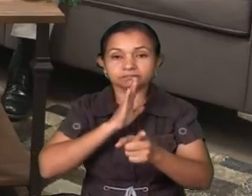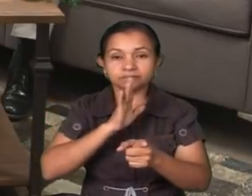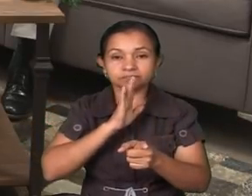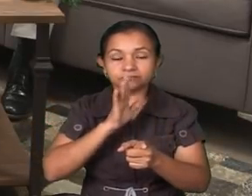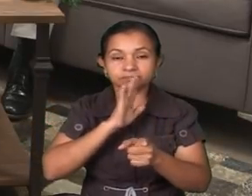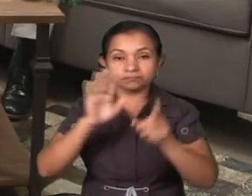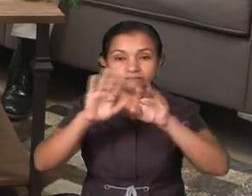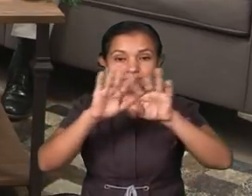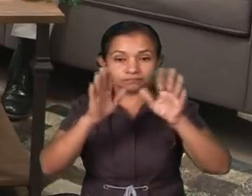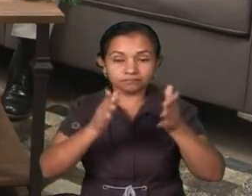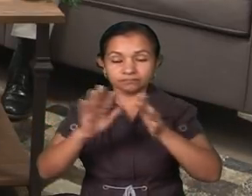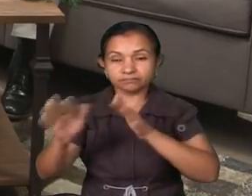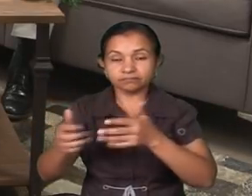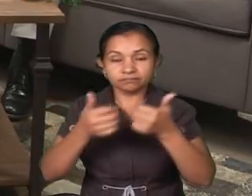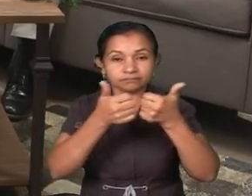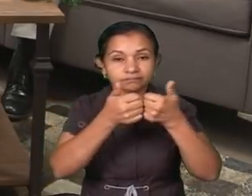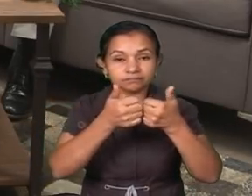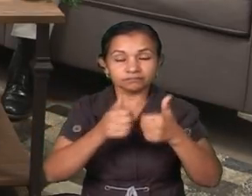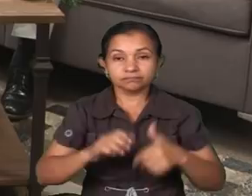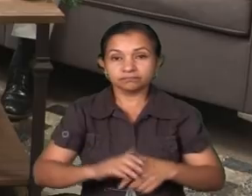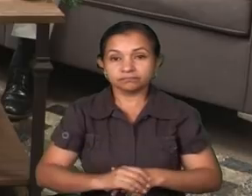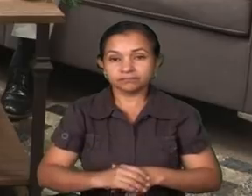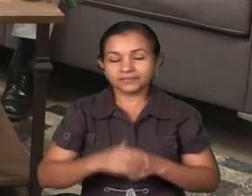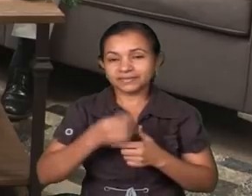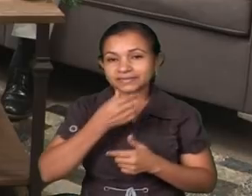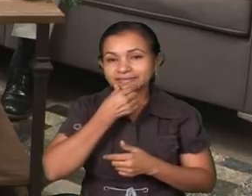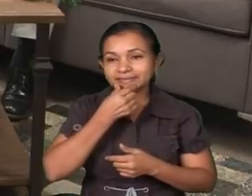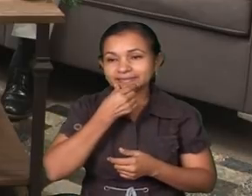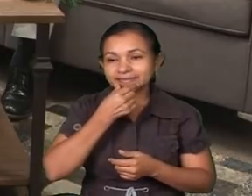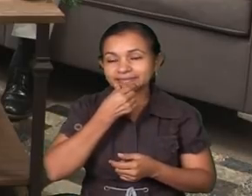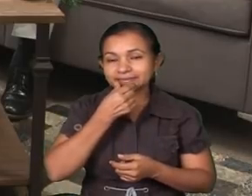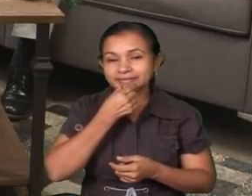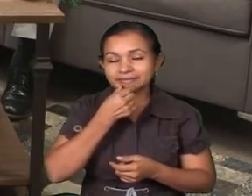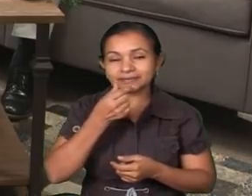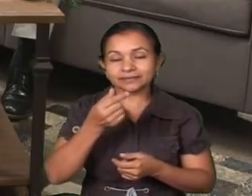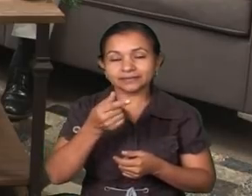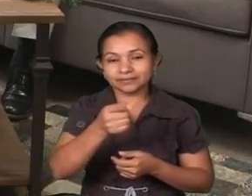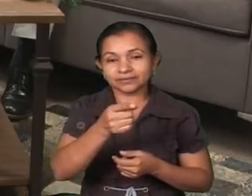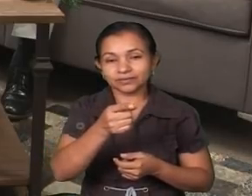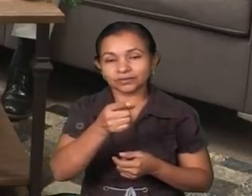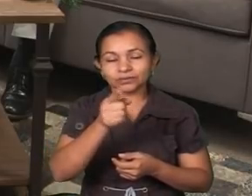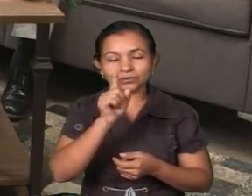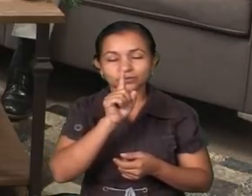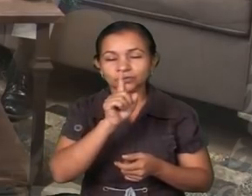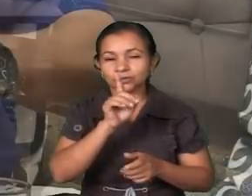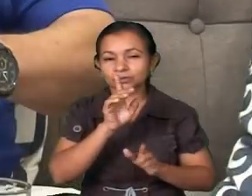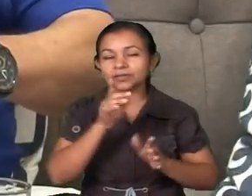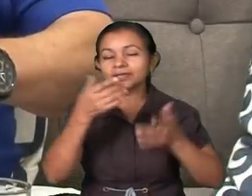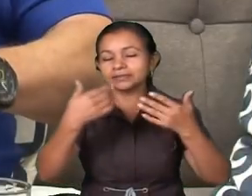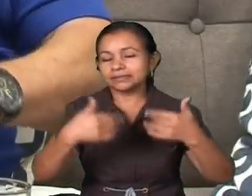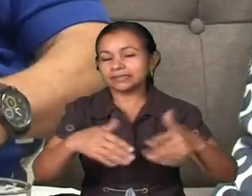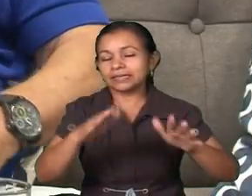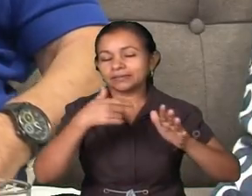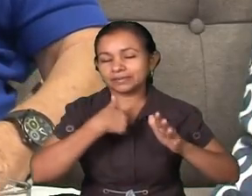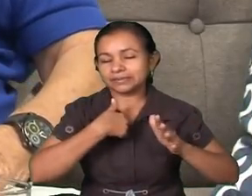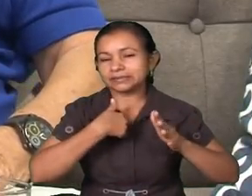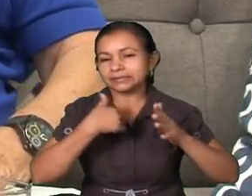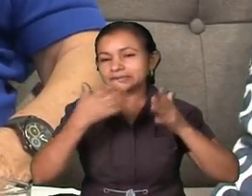de muchachas, de novia y esto, creo, se reía y me decía: hostia, sos Pelma, dejadme en paz.